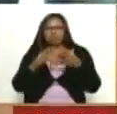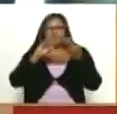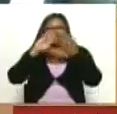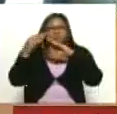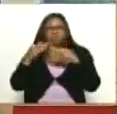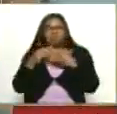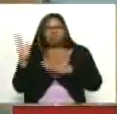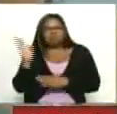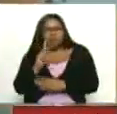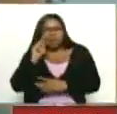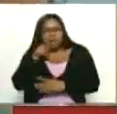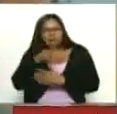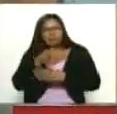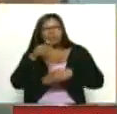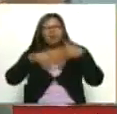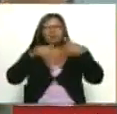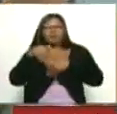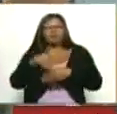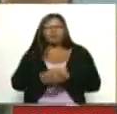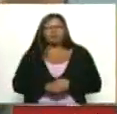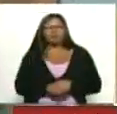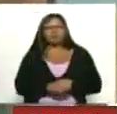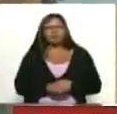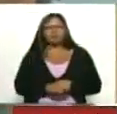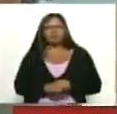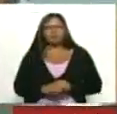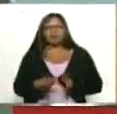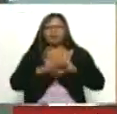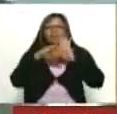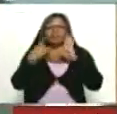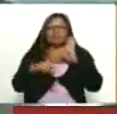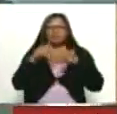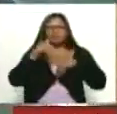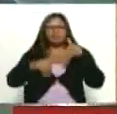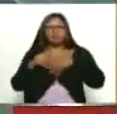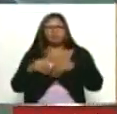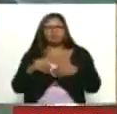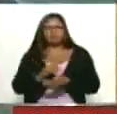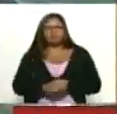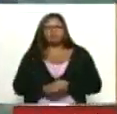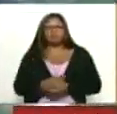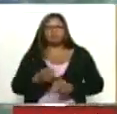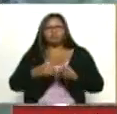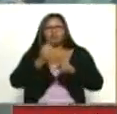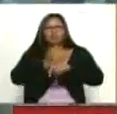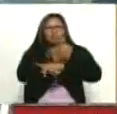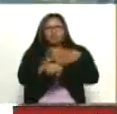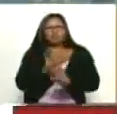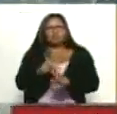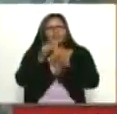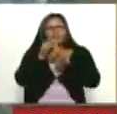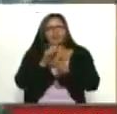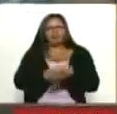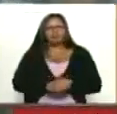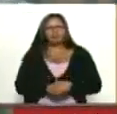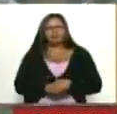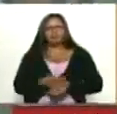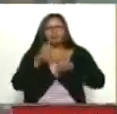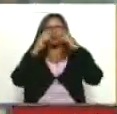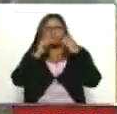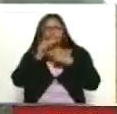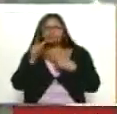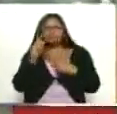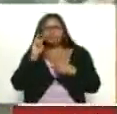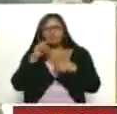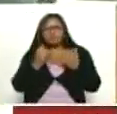comunidad para que asistan a votar, ejerzan su derecho al voto y elijamos a nuestras autoridades. Bien, son las impresiones de los